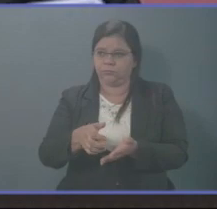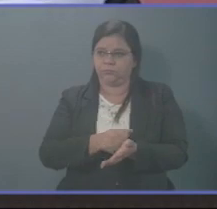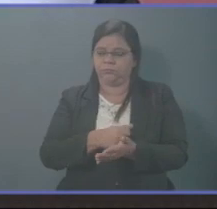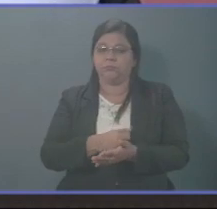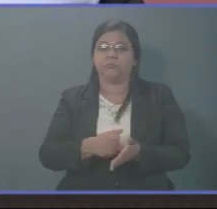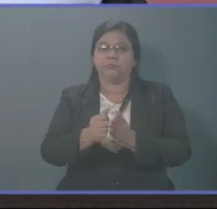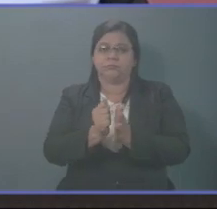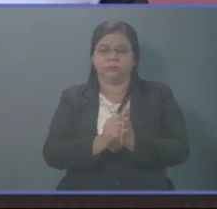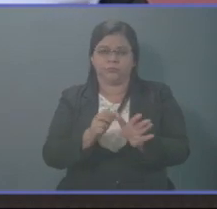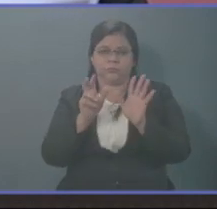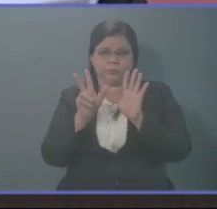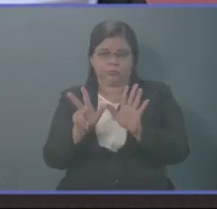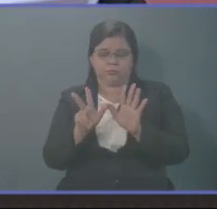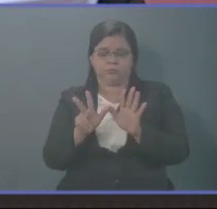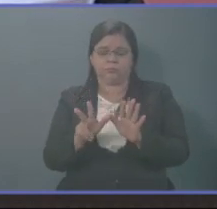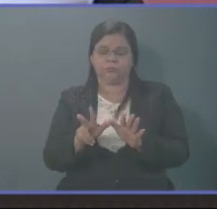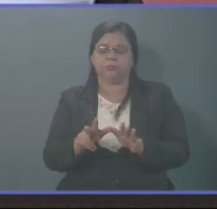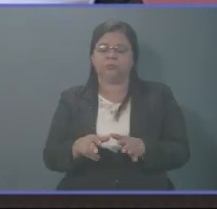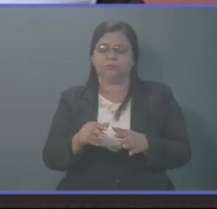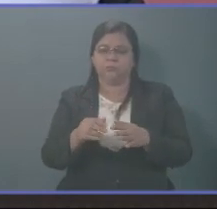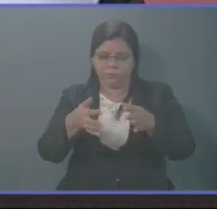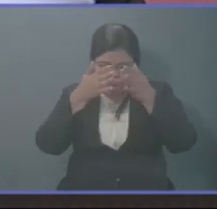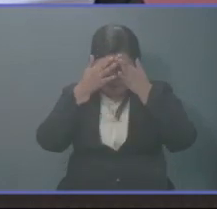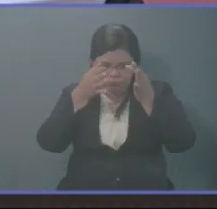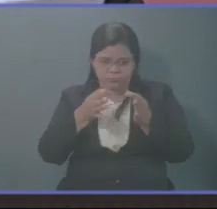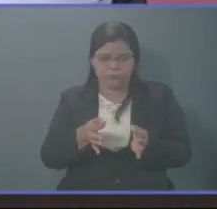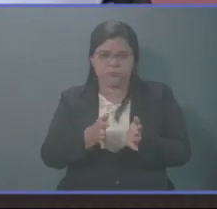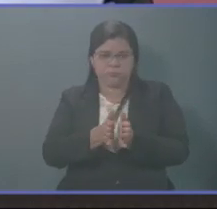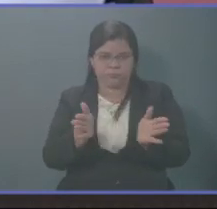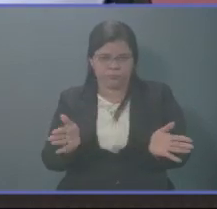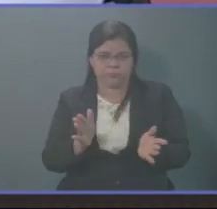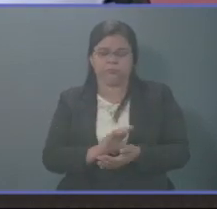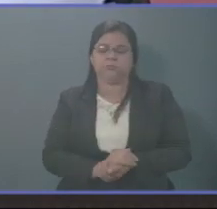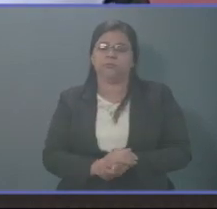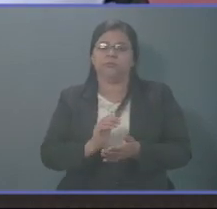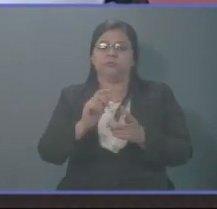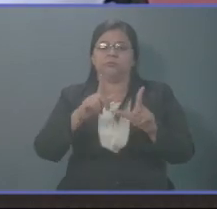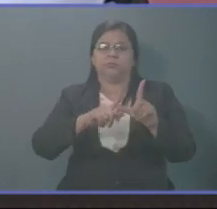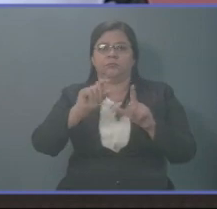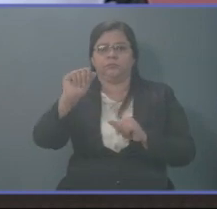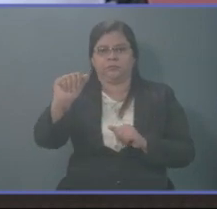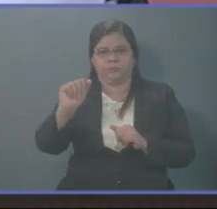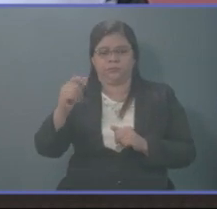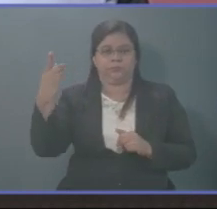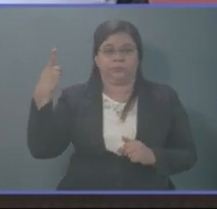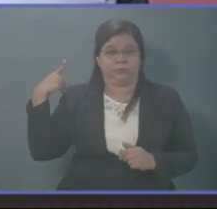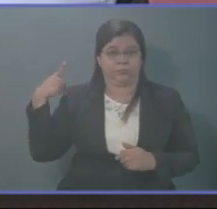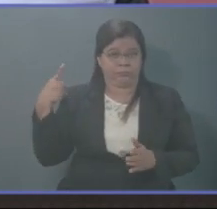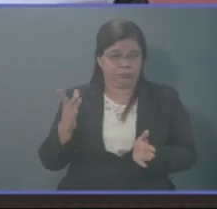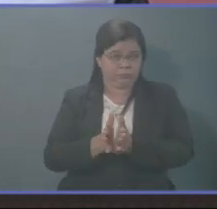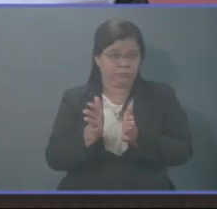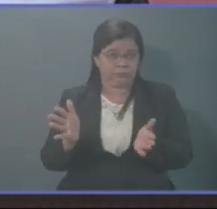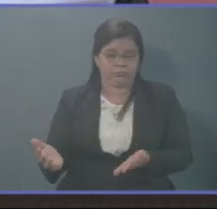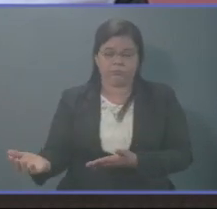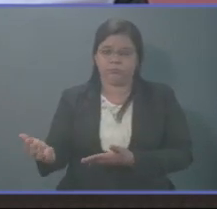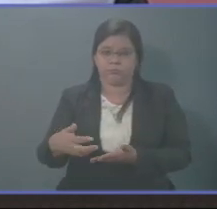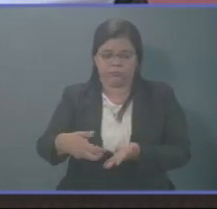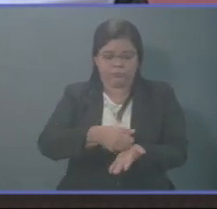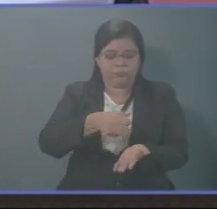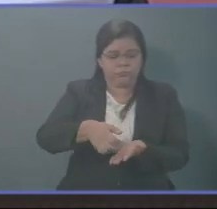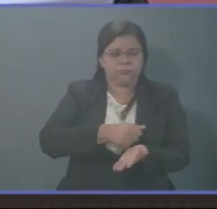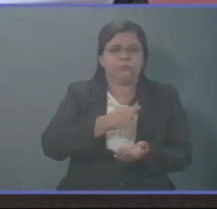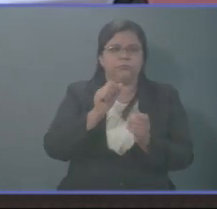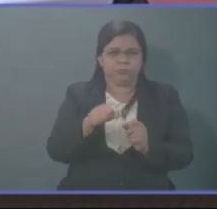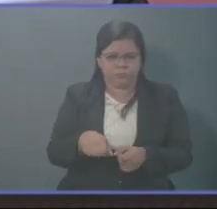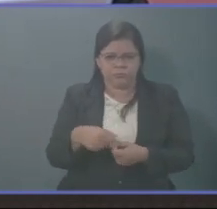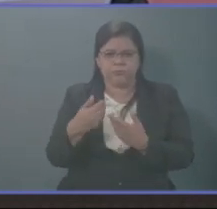Artículo 8. Disposiciones comunes. A. La Dirección General de Impuestos Internos podrá otorgar la